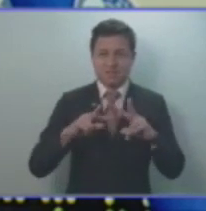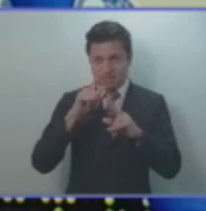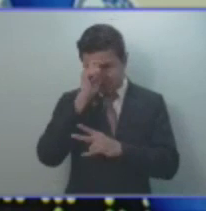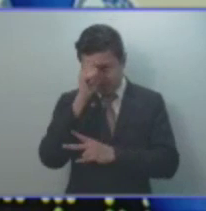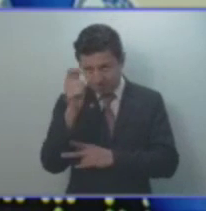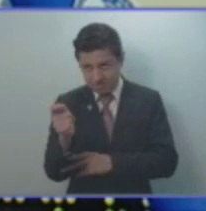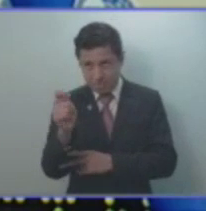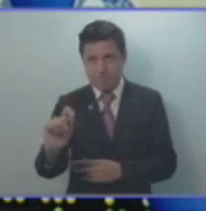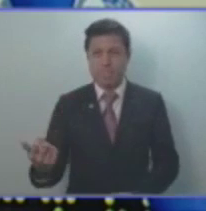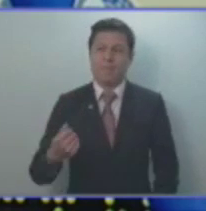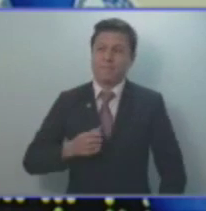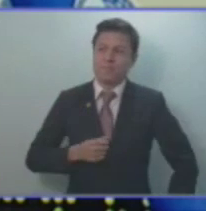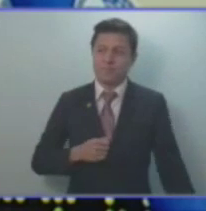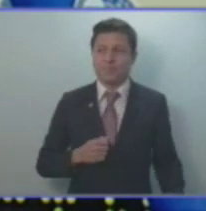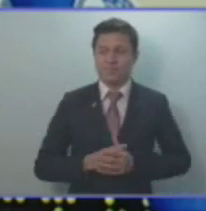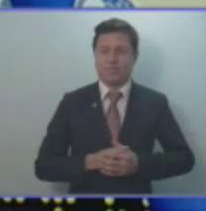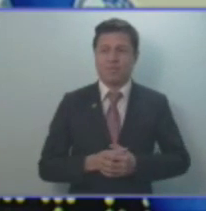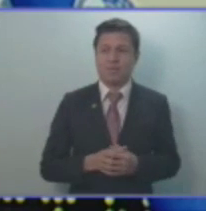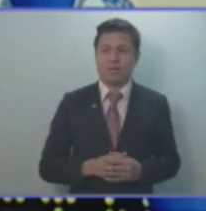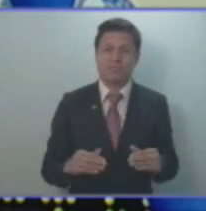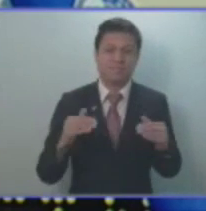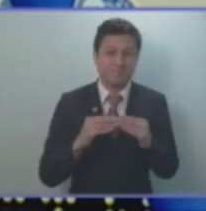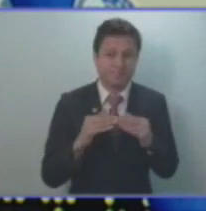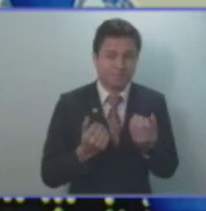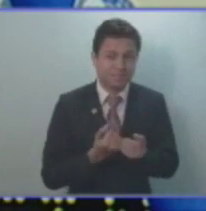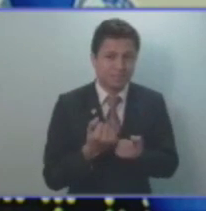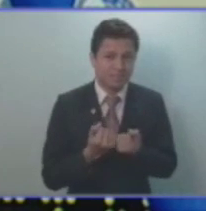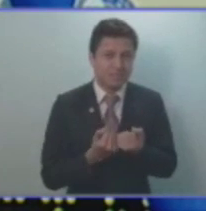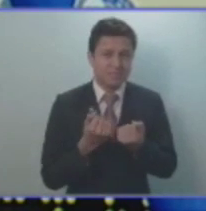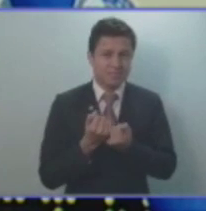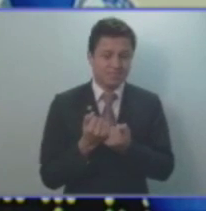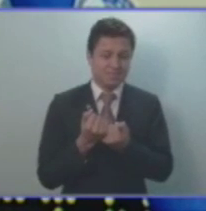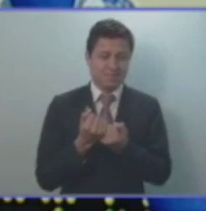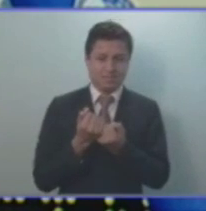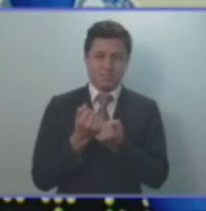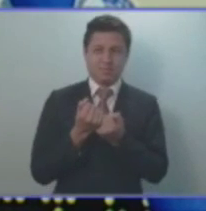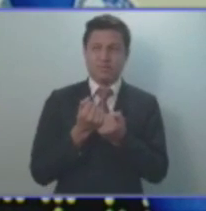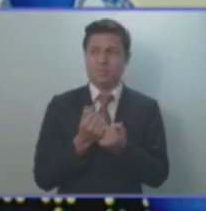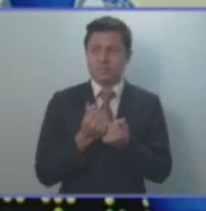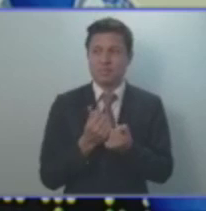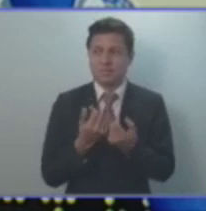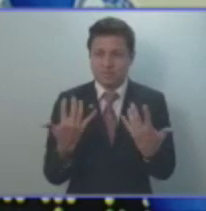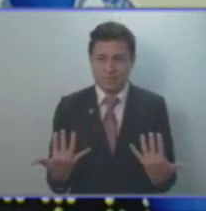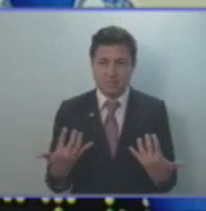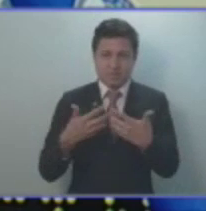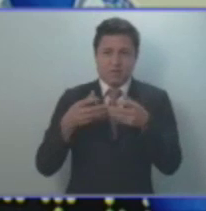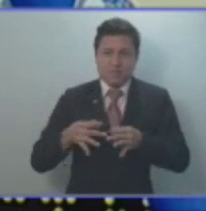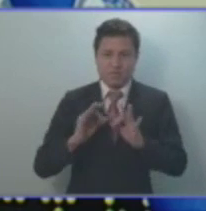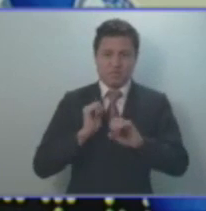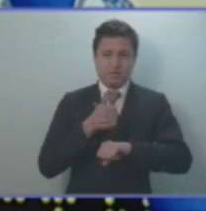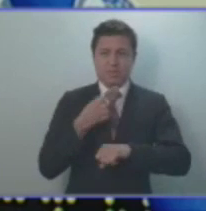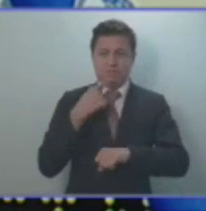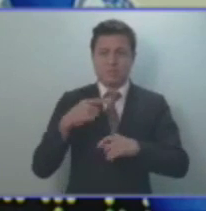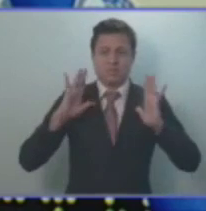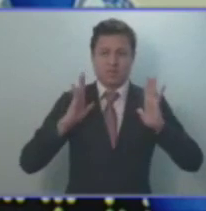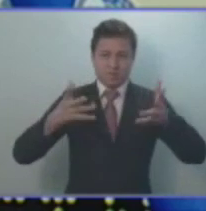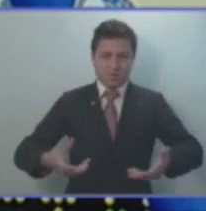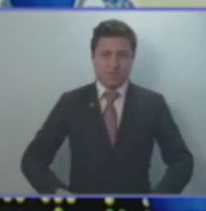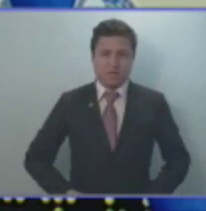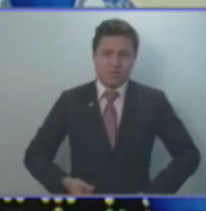honoríficas y gratificaciones compatibles con la forma de gobierno